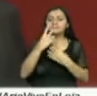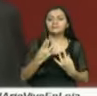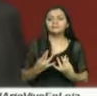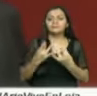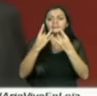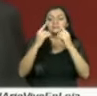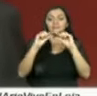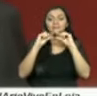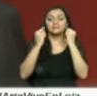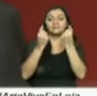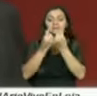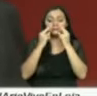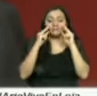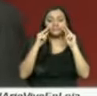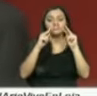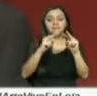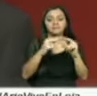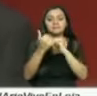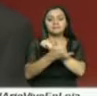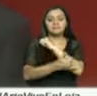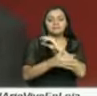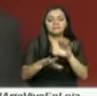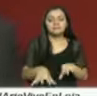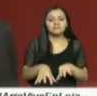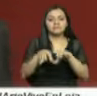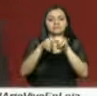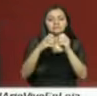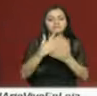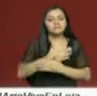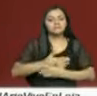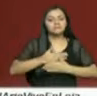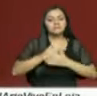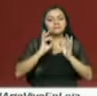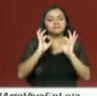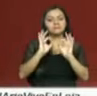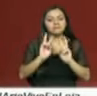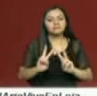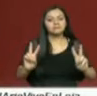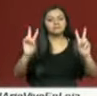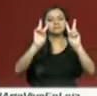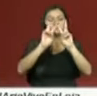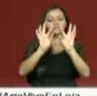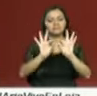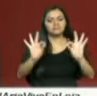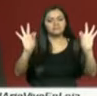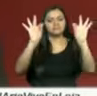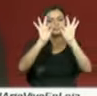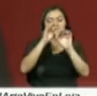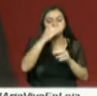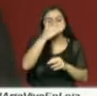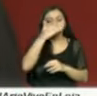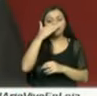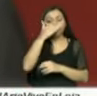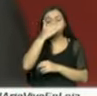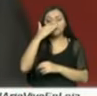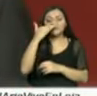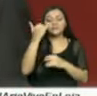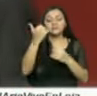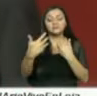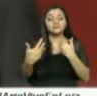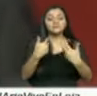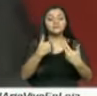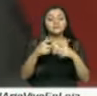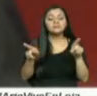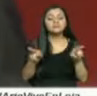los espectáculos en un país que los acoge para disfrutar de su valor artístico. El teatro,